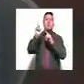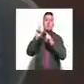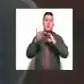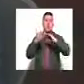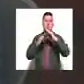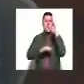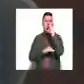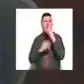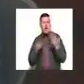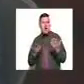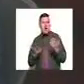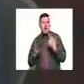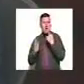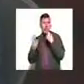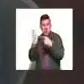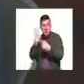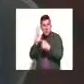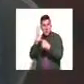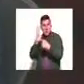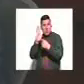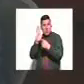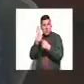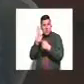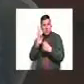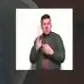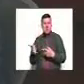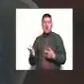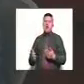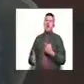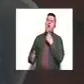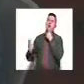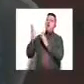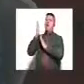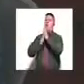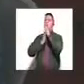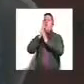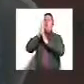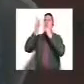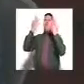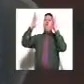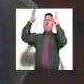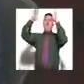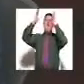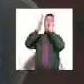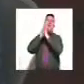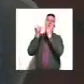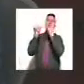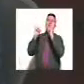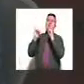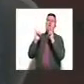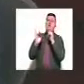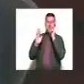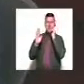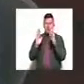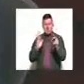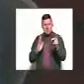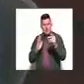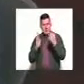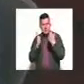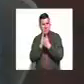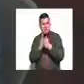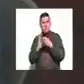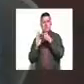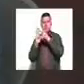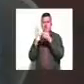al pueblo colombiano. Y ahora se jactan de tanto holgorio, pero lo que estamos viendo es que vamos rumbo